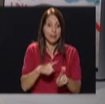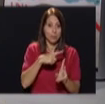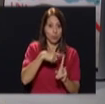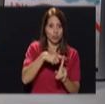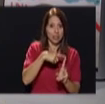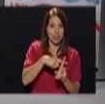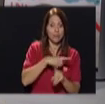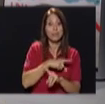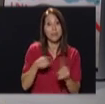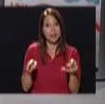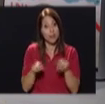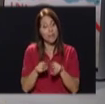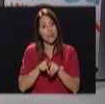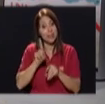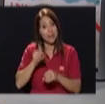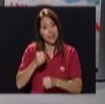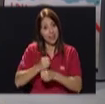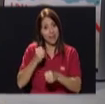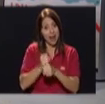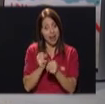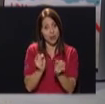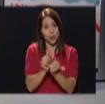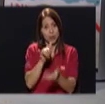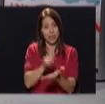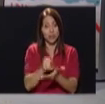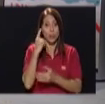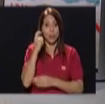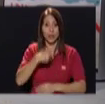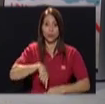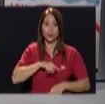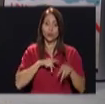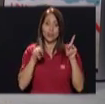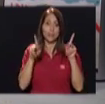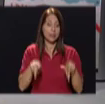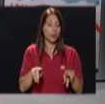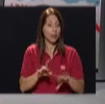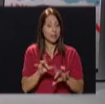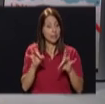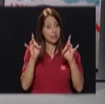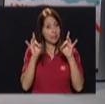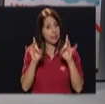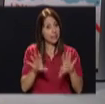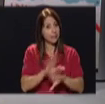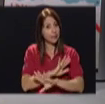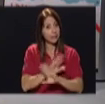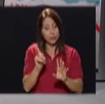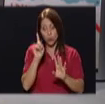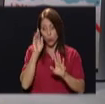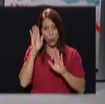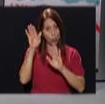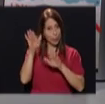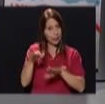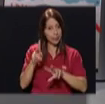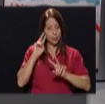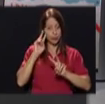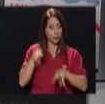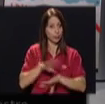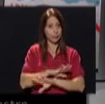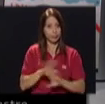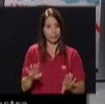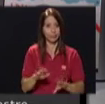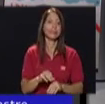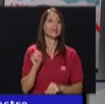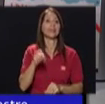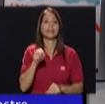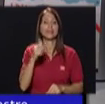tener muchas cosas positivas, pero hay que trabajar en ello porque las personas somos terriblemente desobedientes. Sí, yo